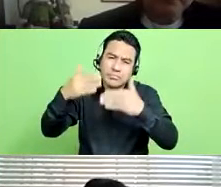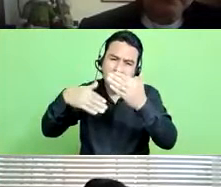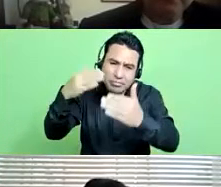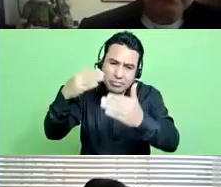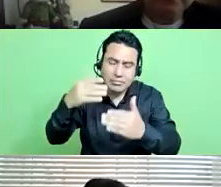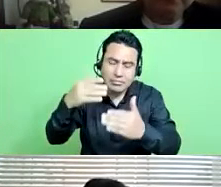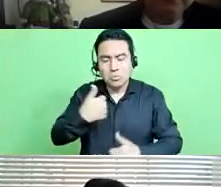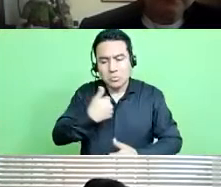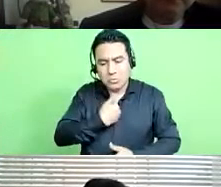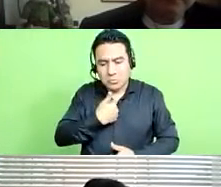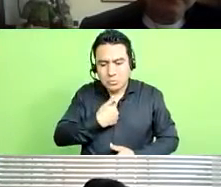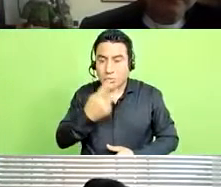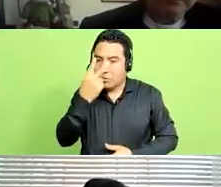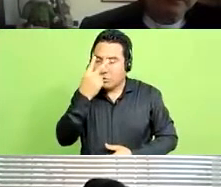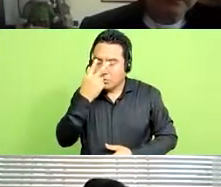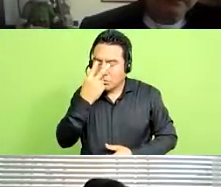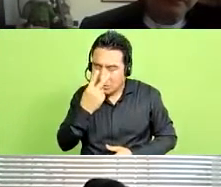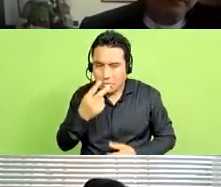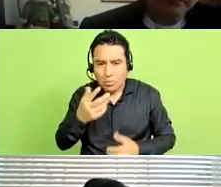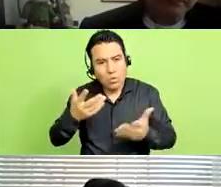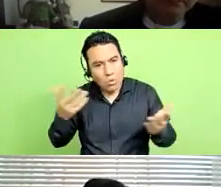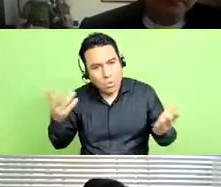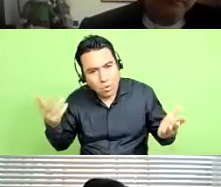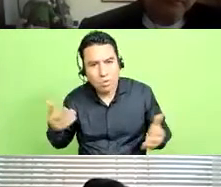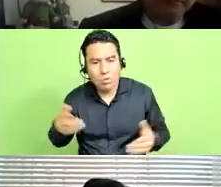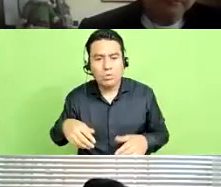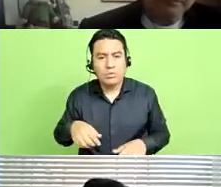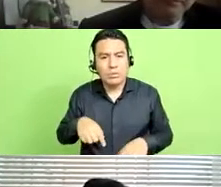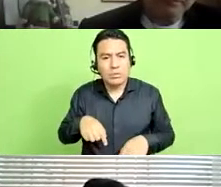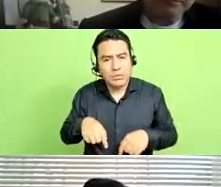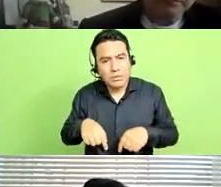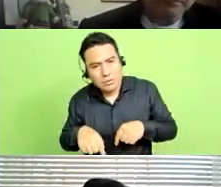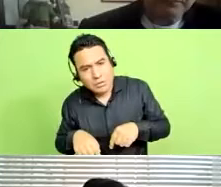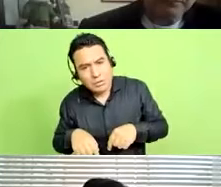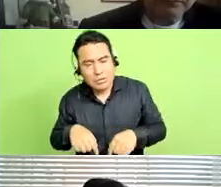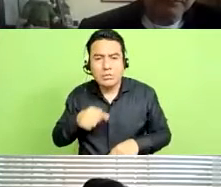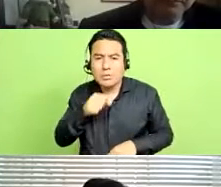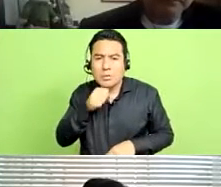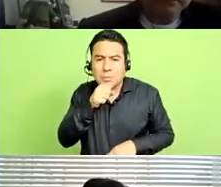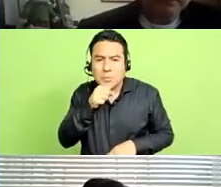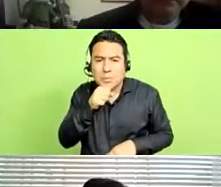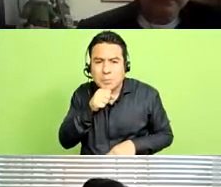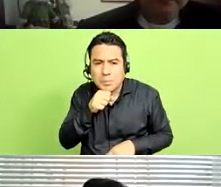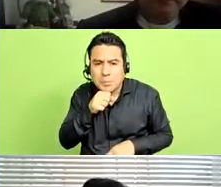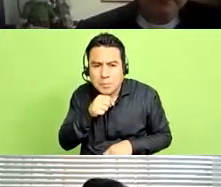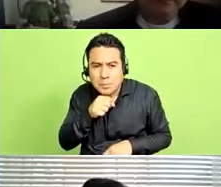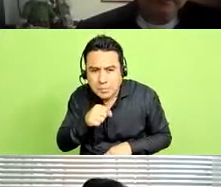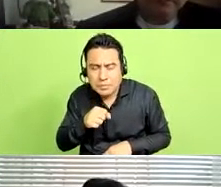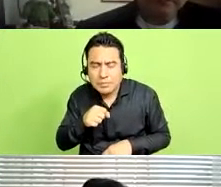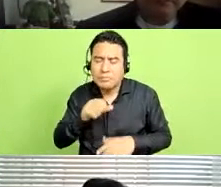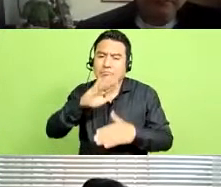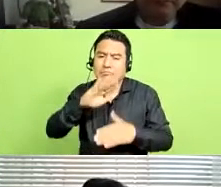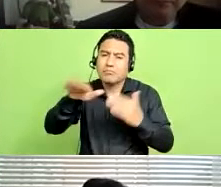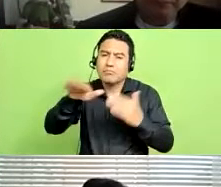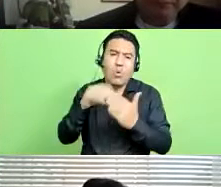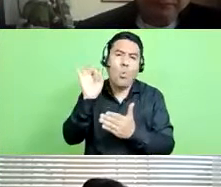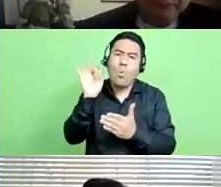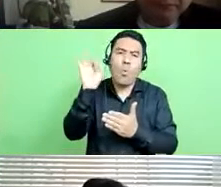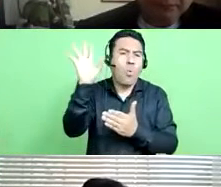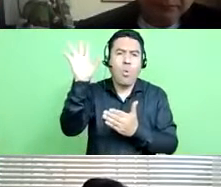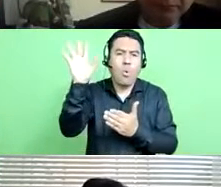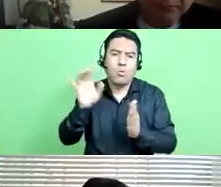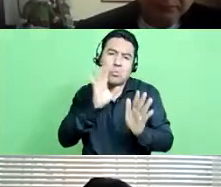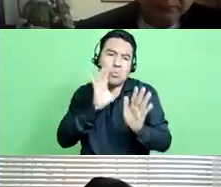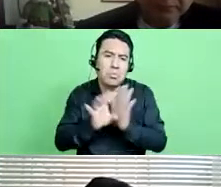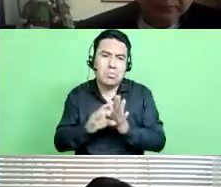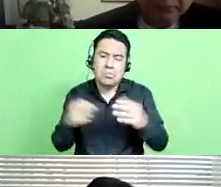discapacidad visual motor auditivo de debido a la adultez a la que vamos a llegar todos y debido a otros temas como accidentes